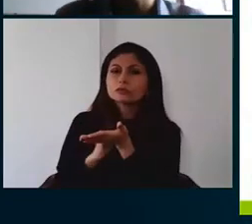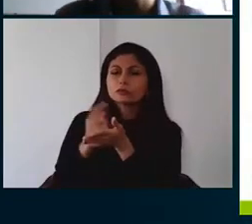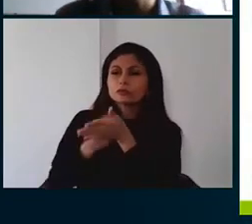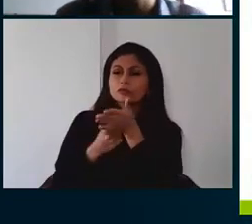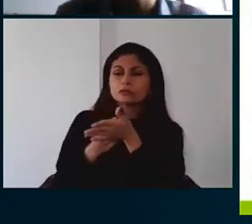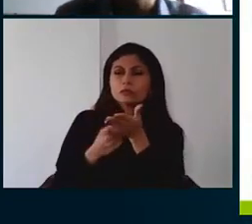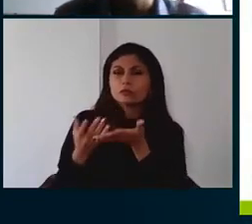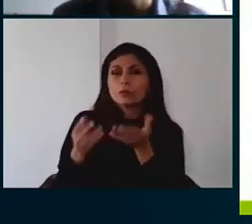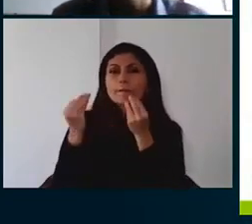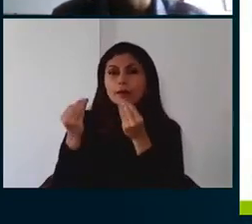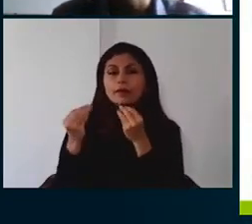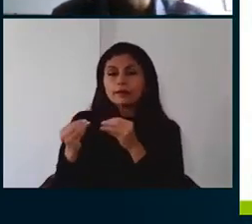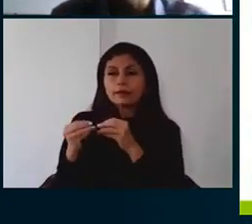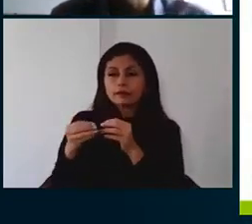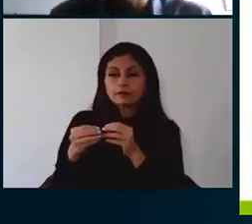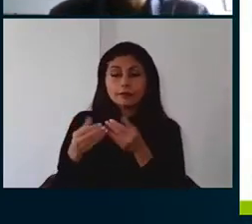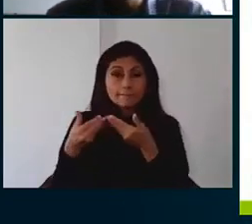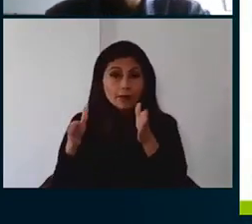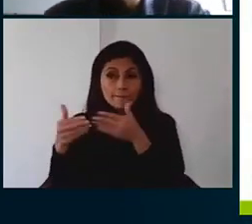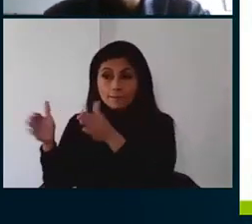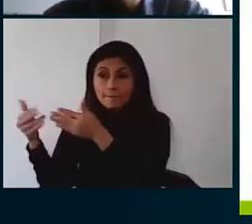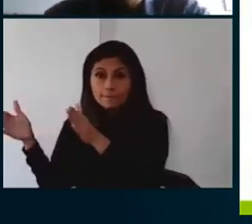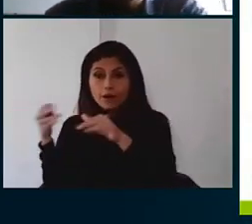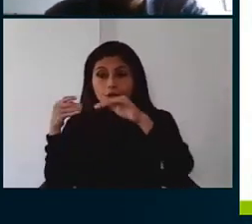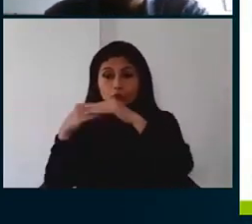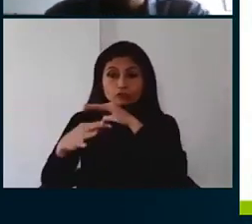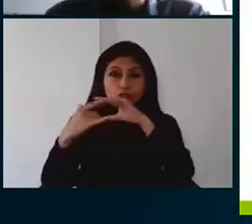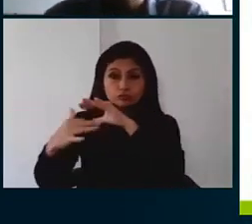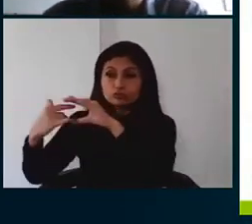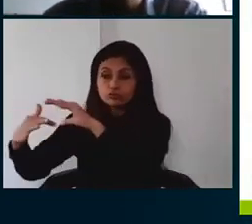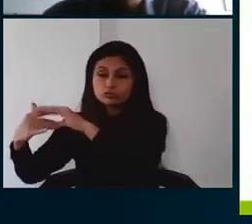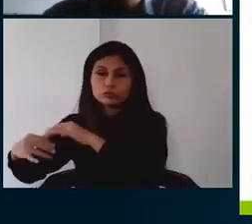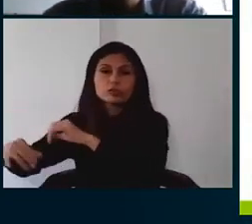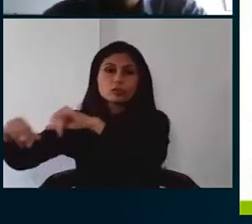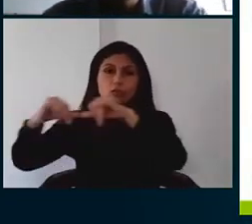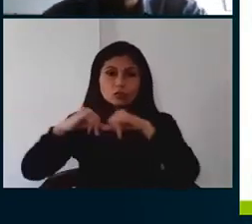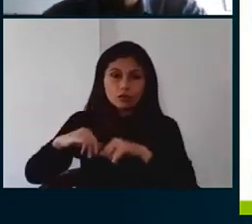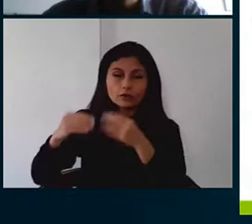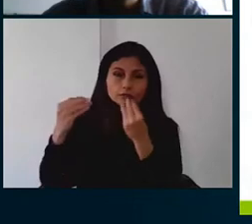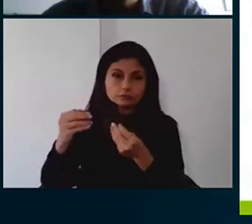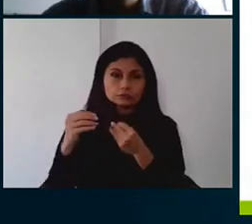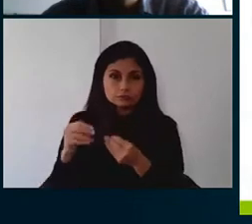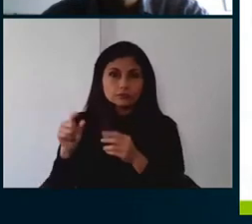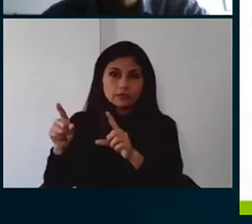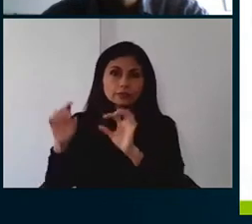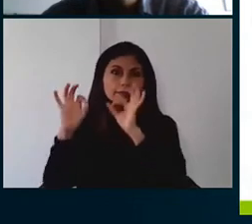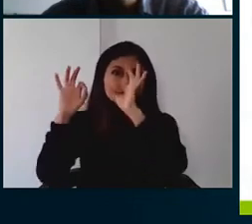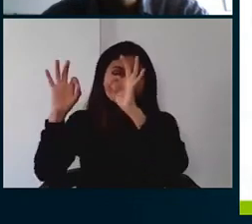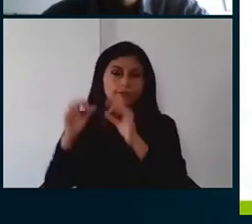estos flujos, y eso se manifiesta en lograr llegar a un punto de máxima eficiencia.